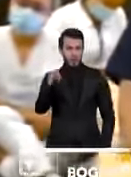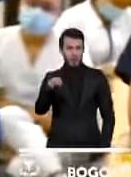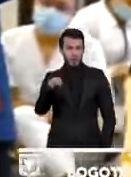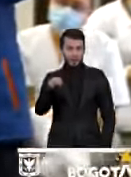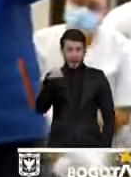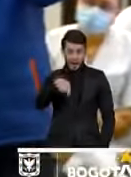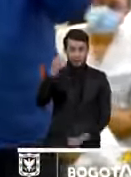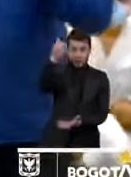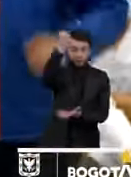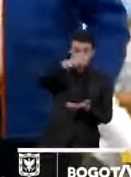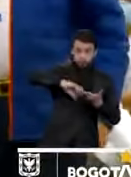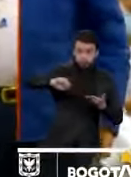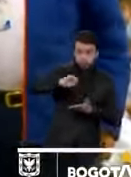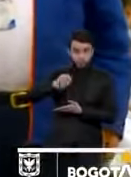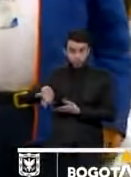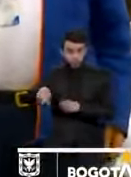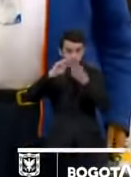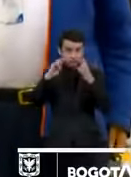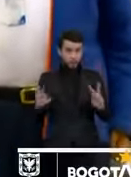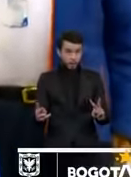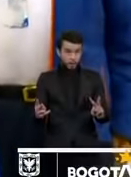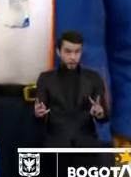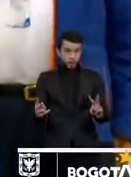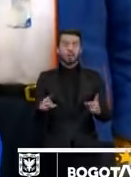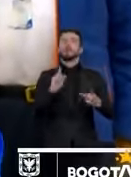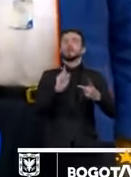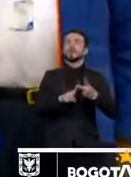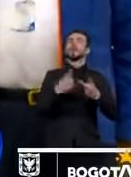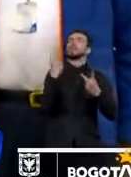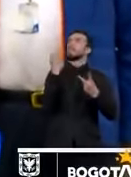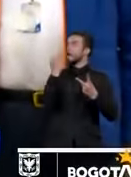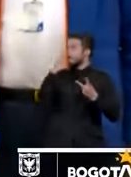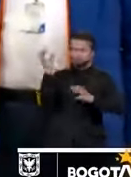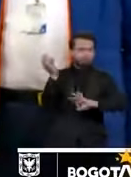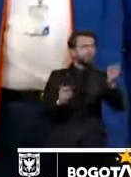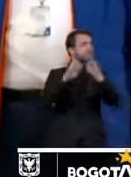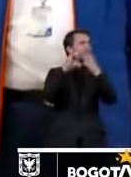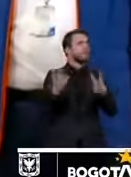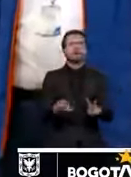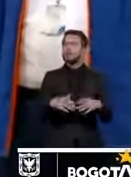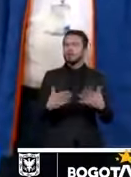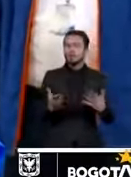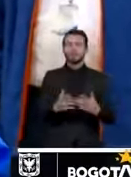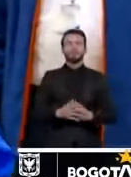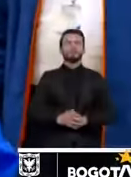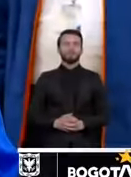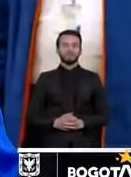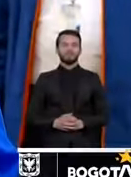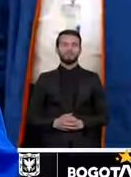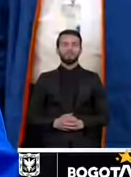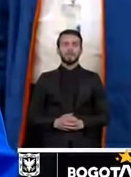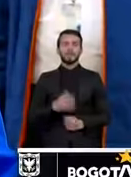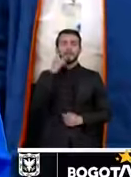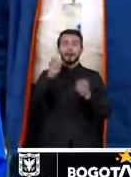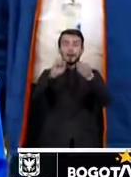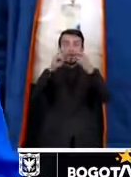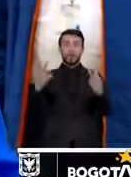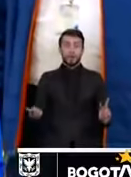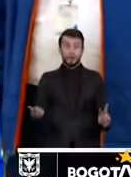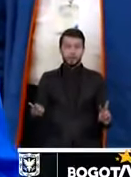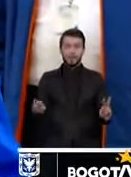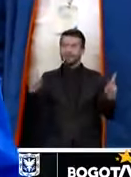para su financiación y cuánto costó su adecuación? Corferias lo paga la Alcaldía Mayor de Bogotá, digamos, toda